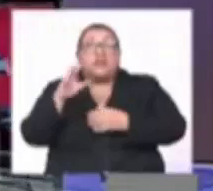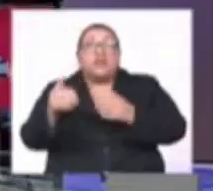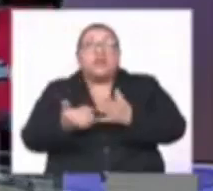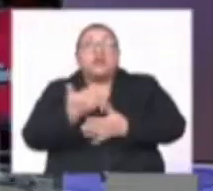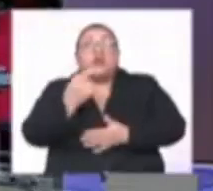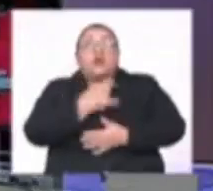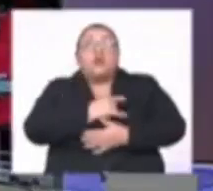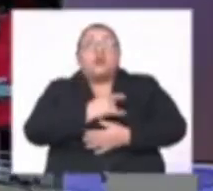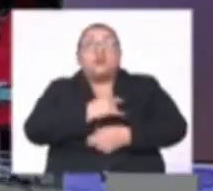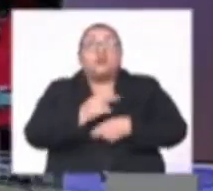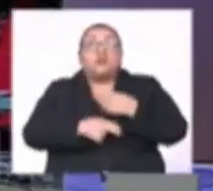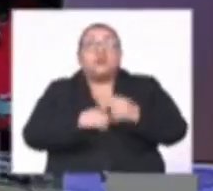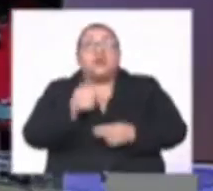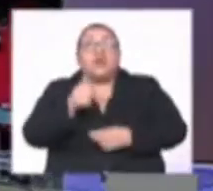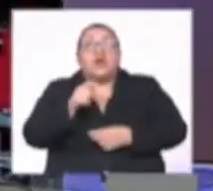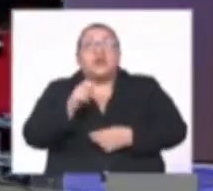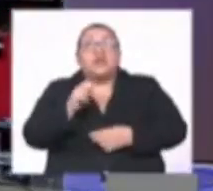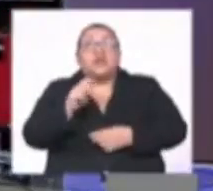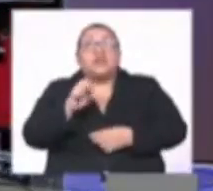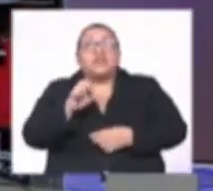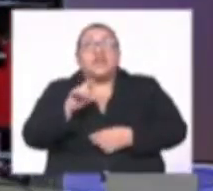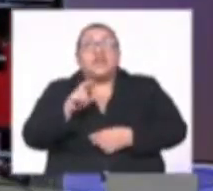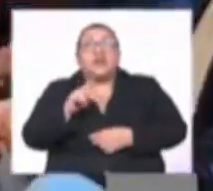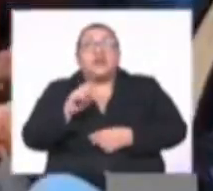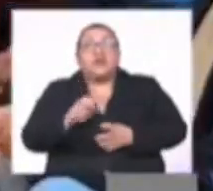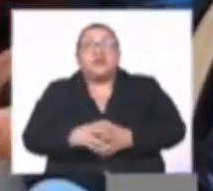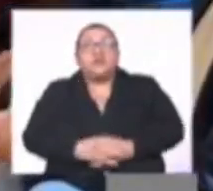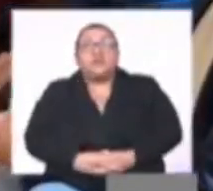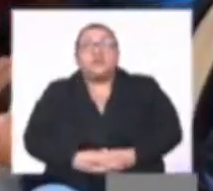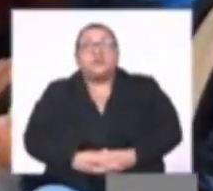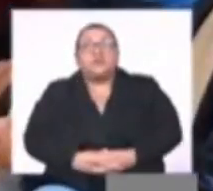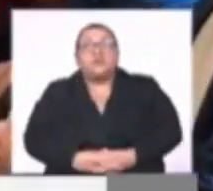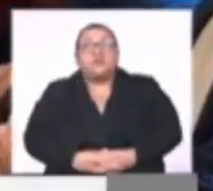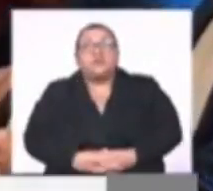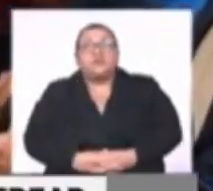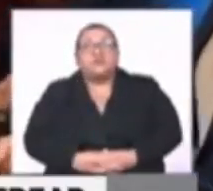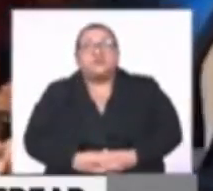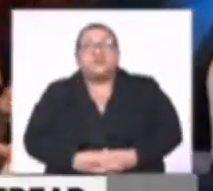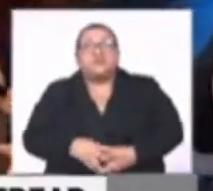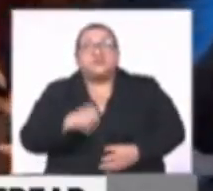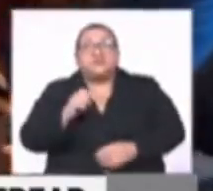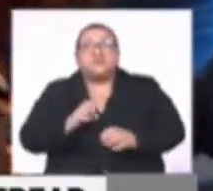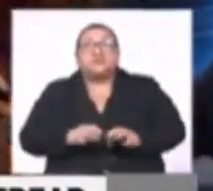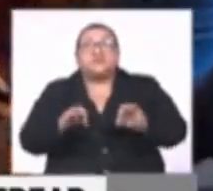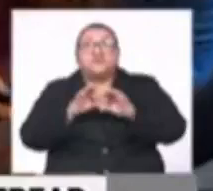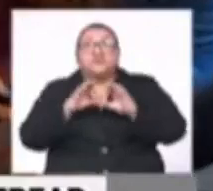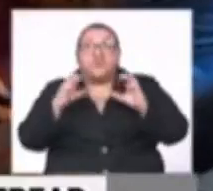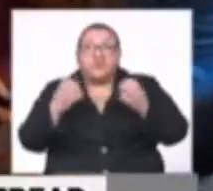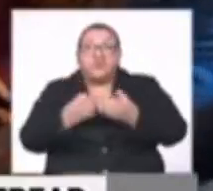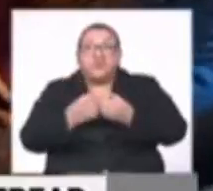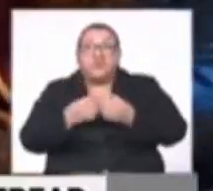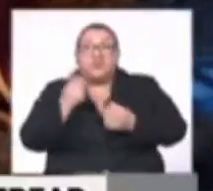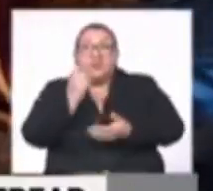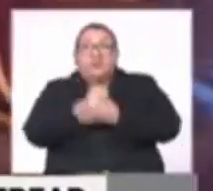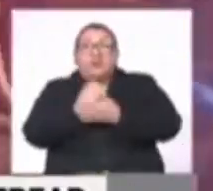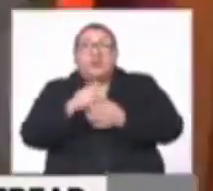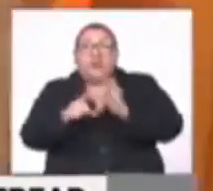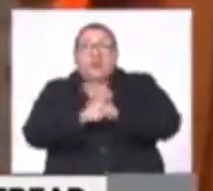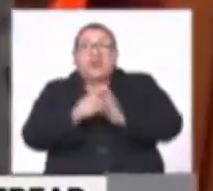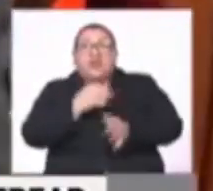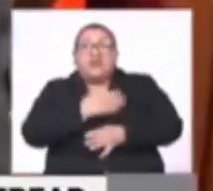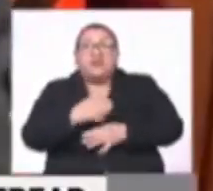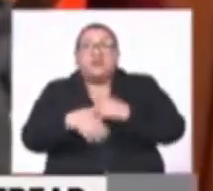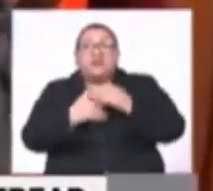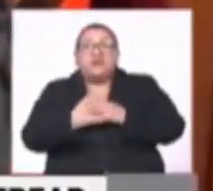Universidad Nacional de Arte Escénico. Veamos. Destacó el papel del Congreso de la República al aprobar una ley a favor